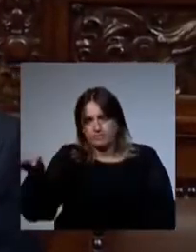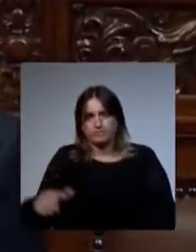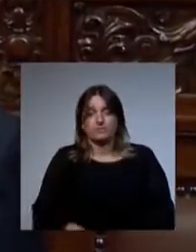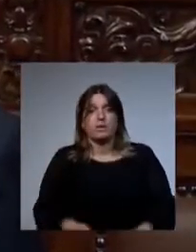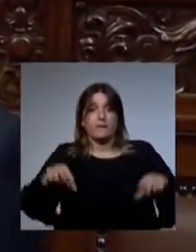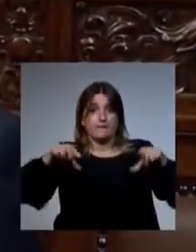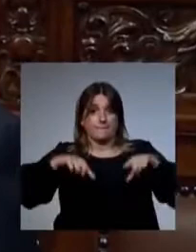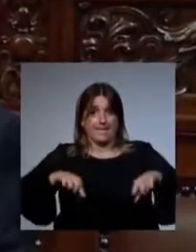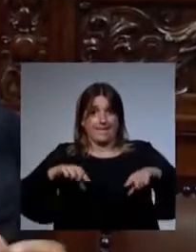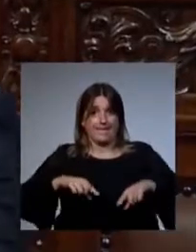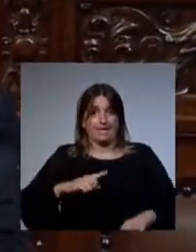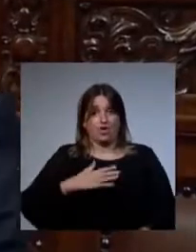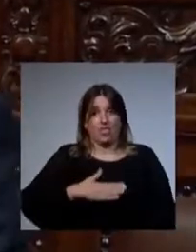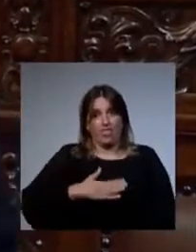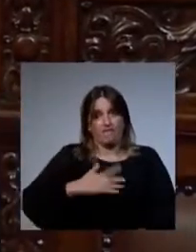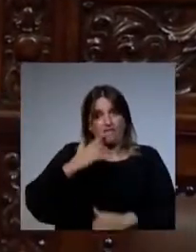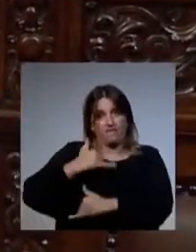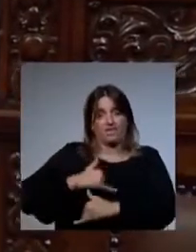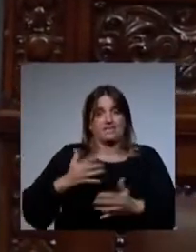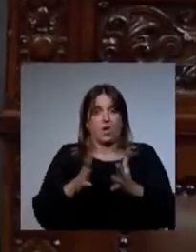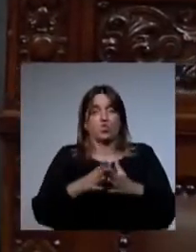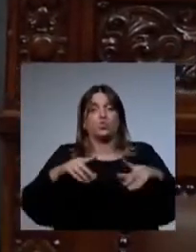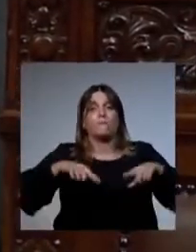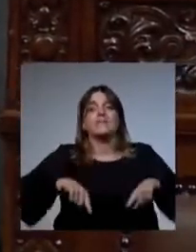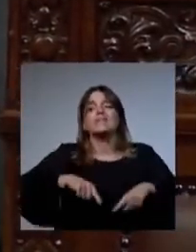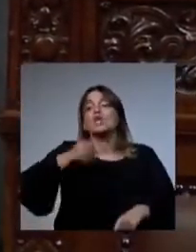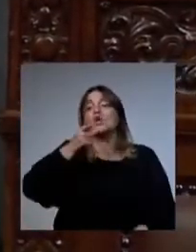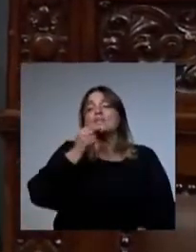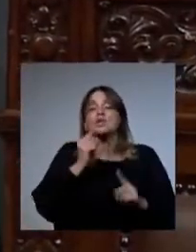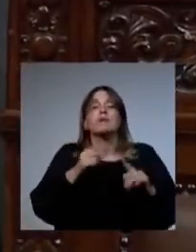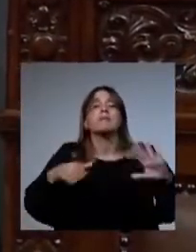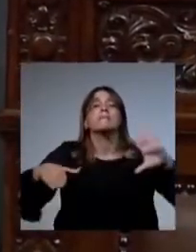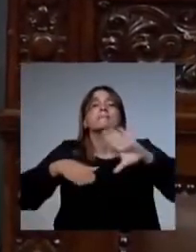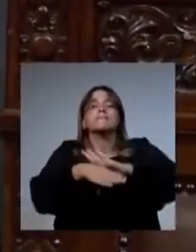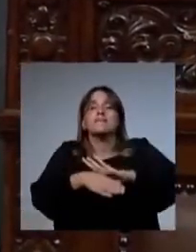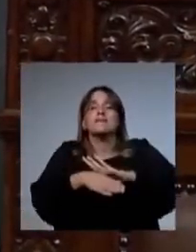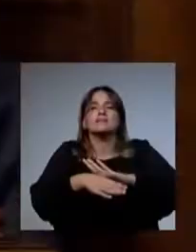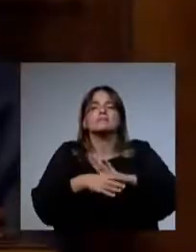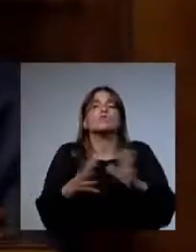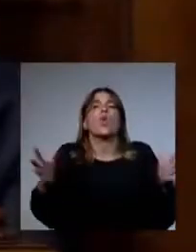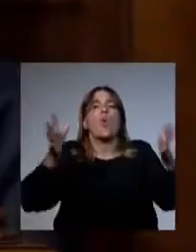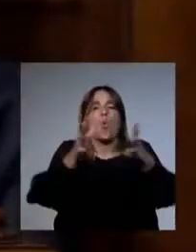El Ministerio de Defensa, en coordinación con el Ministerio del Interior y el MIDES,